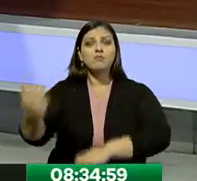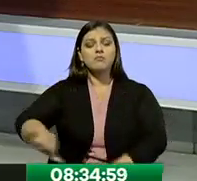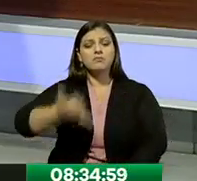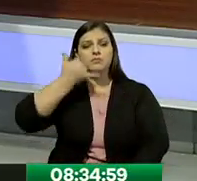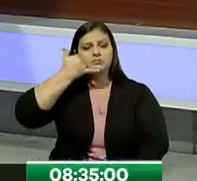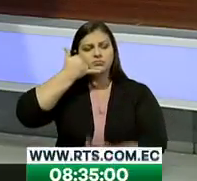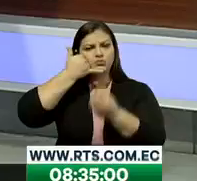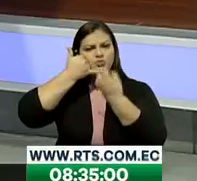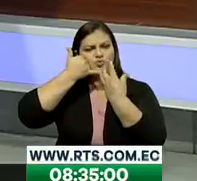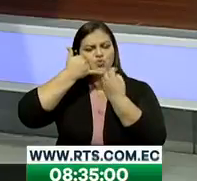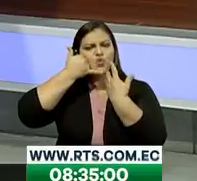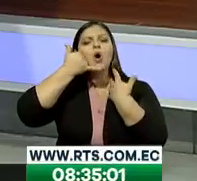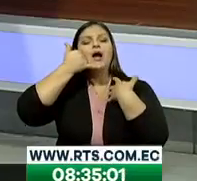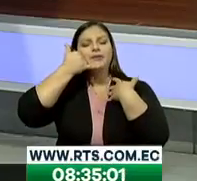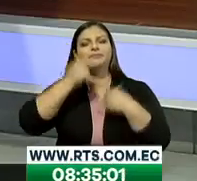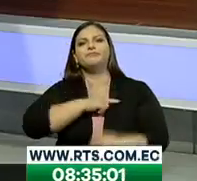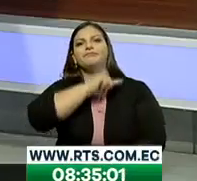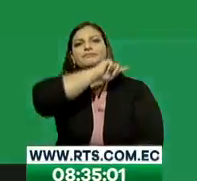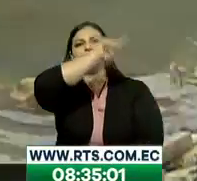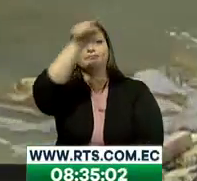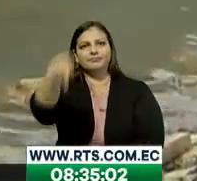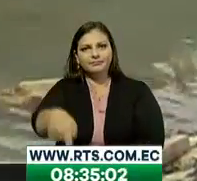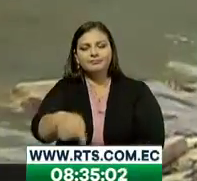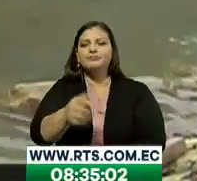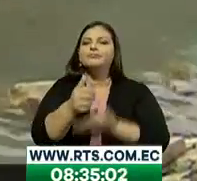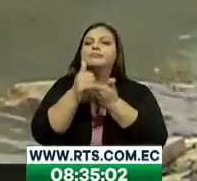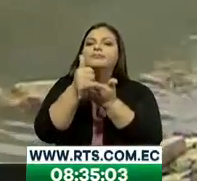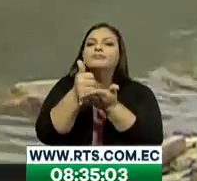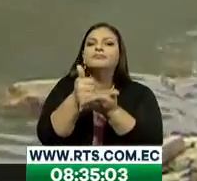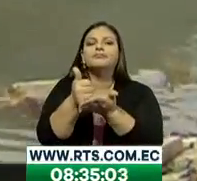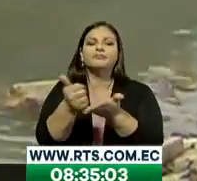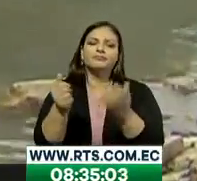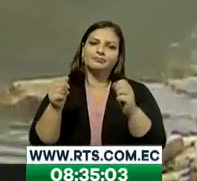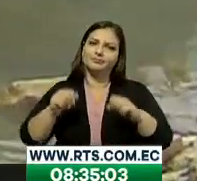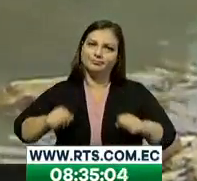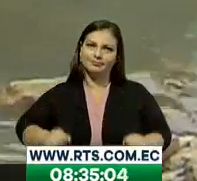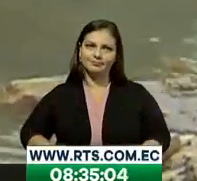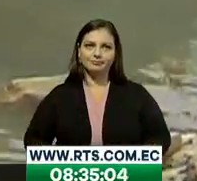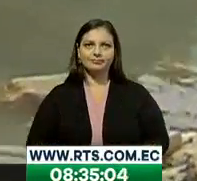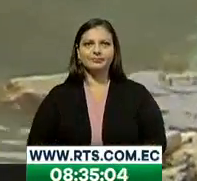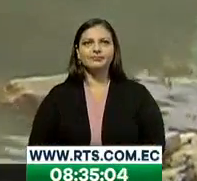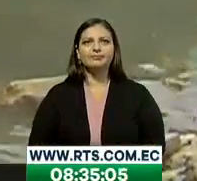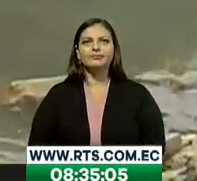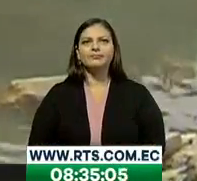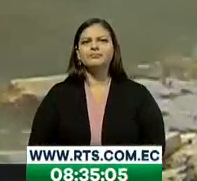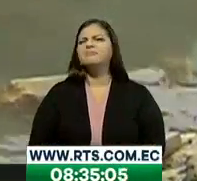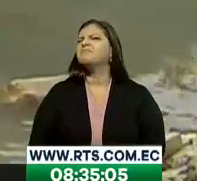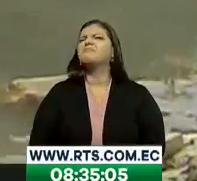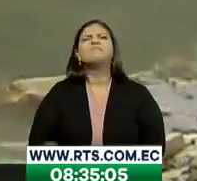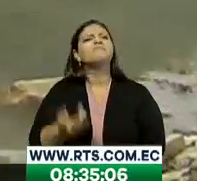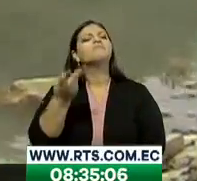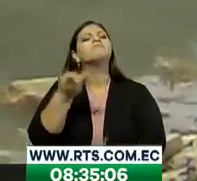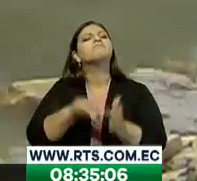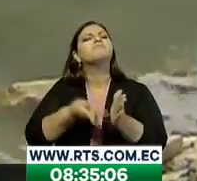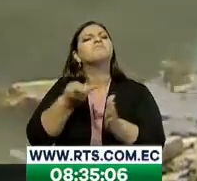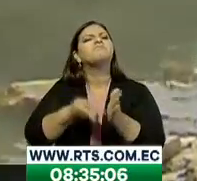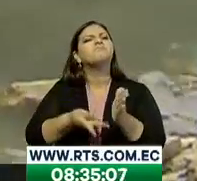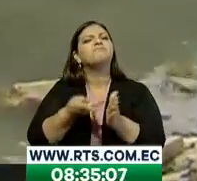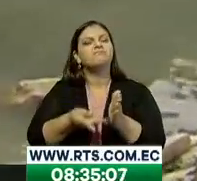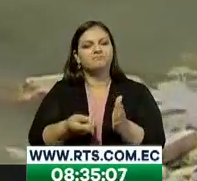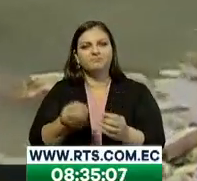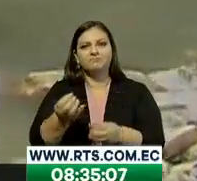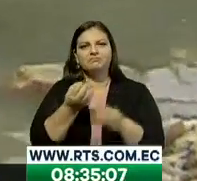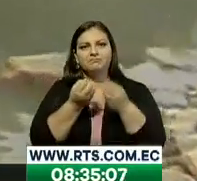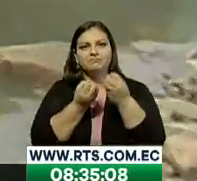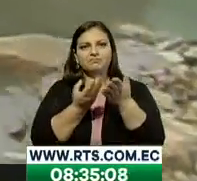supuesto con la mejor arma que es el micrófono para que la comunidad sea escuchada cuál es la situación qué es lo que pasa en